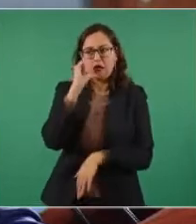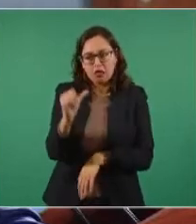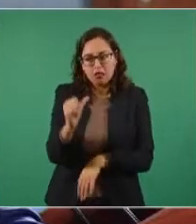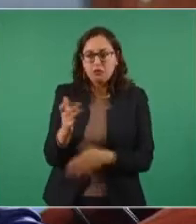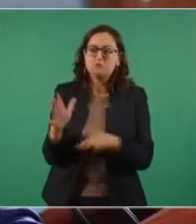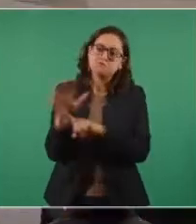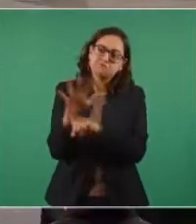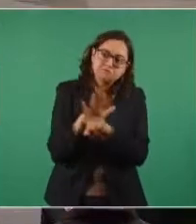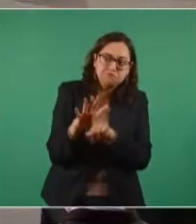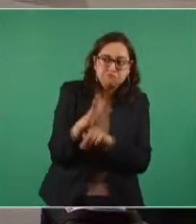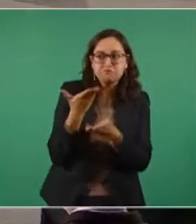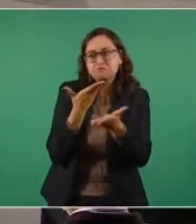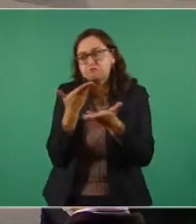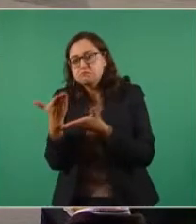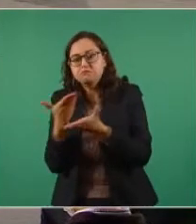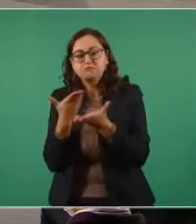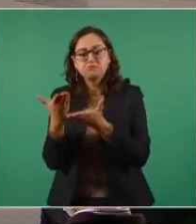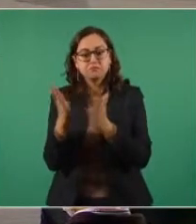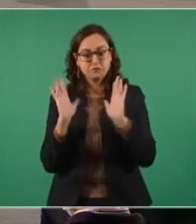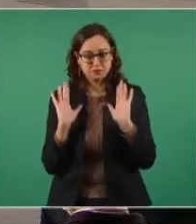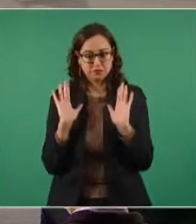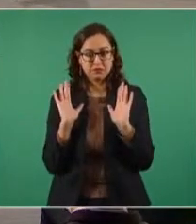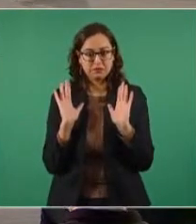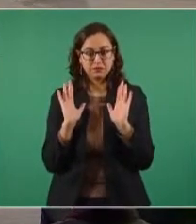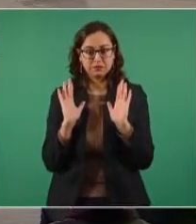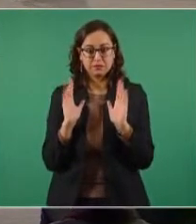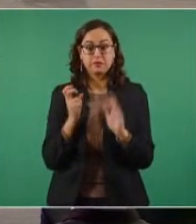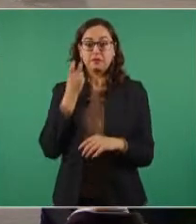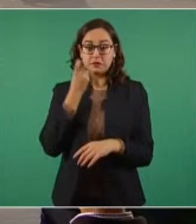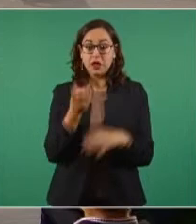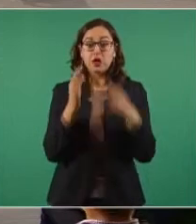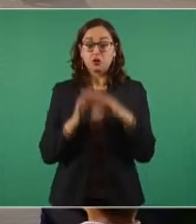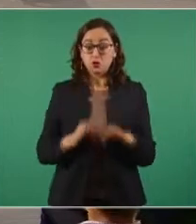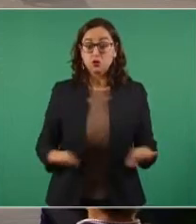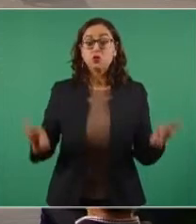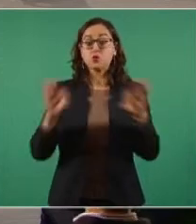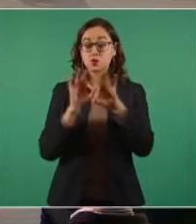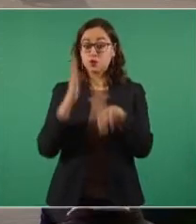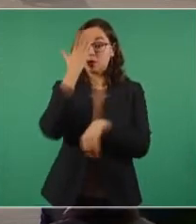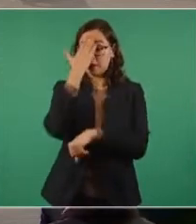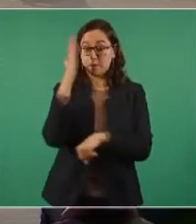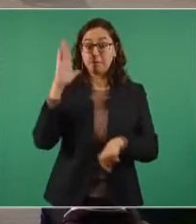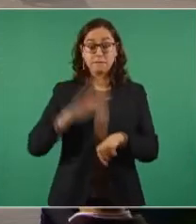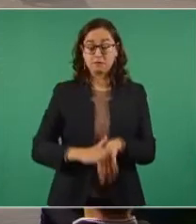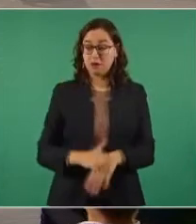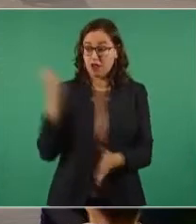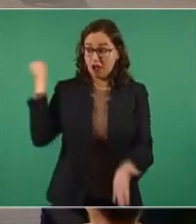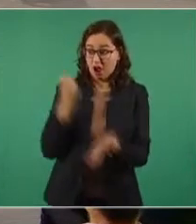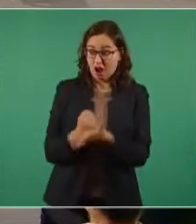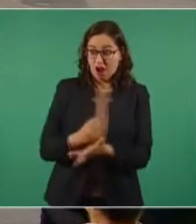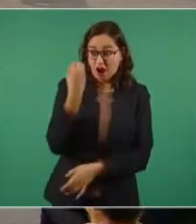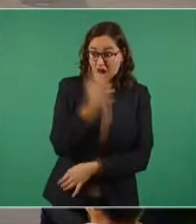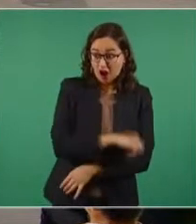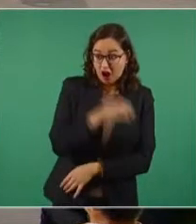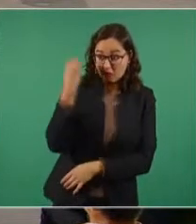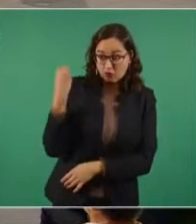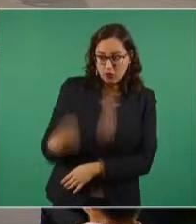qué bien qué se subraya el que no es